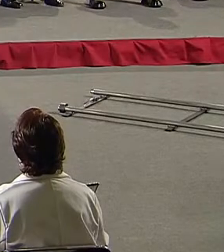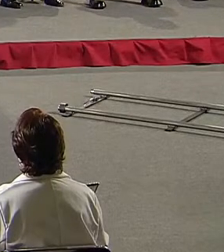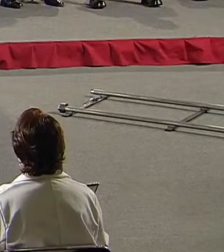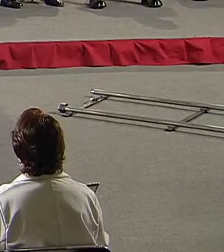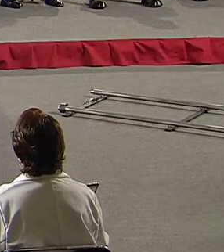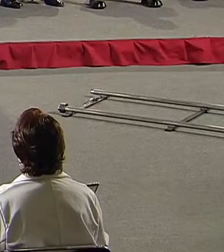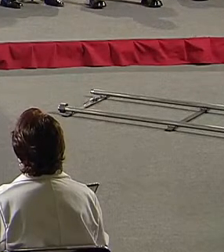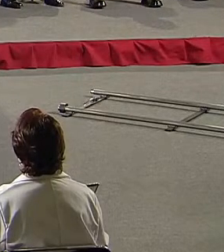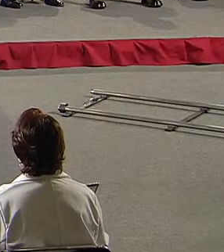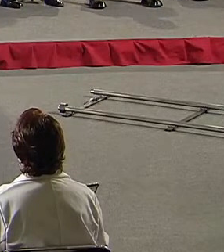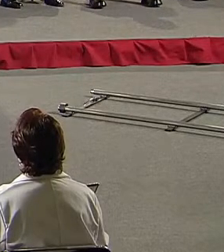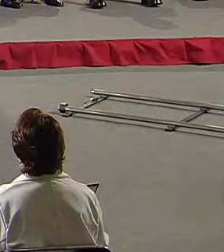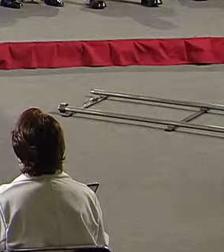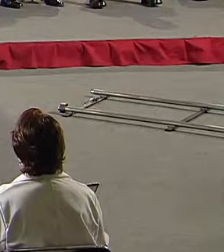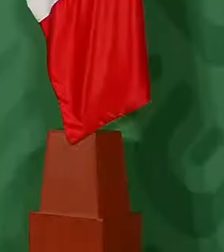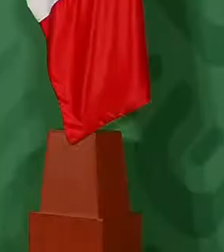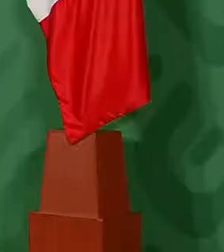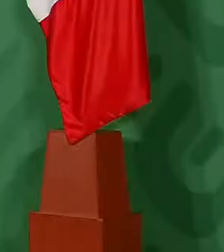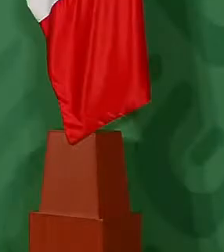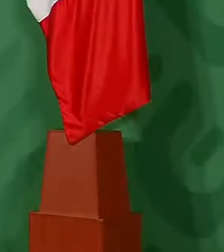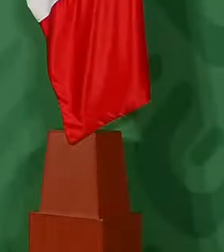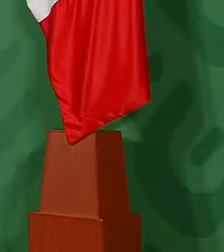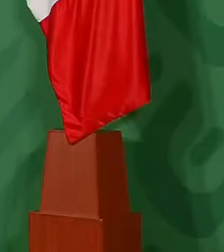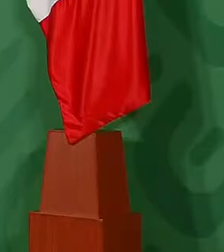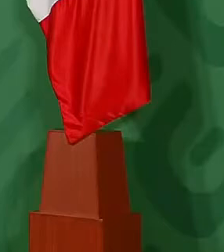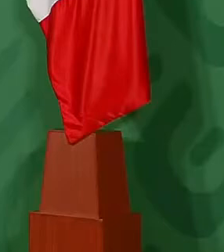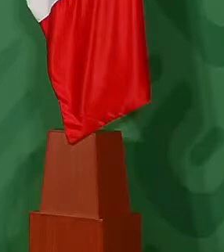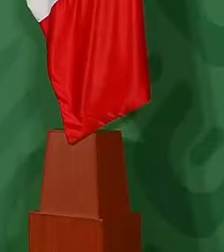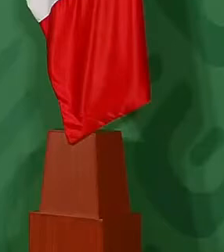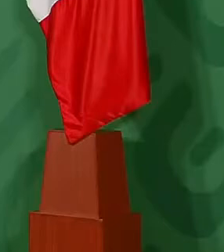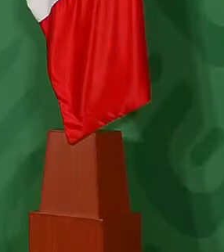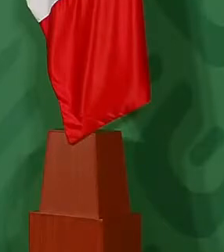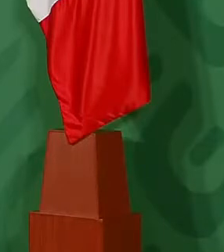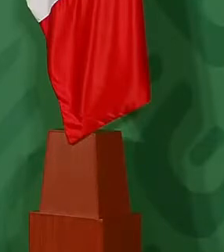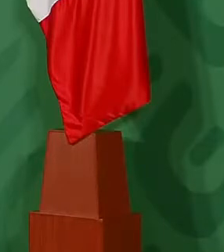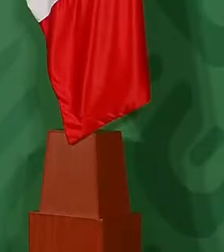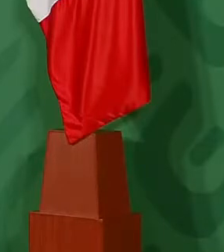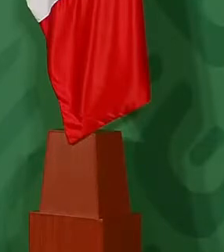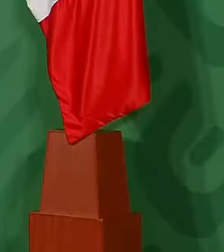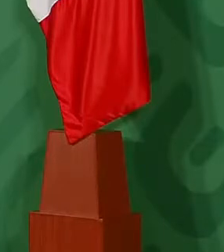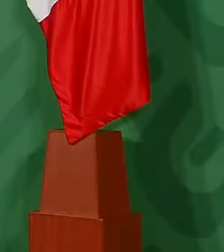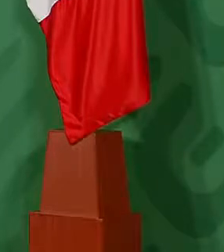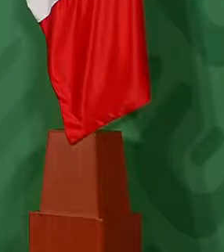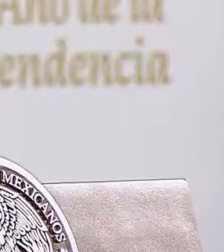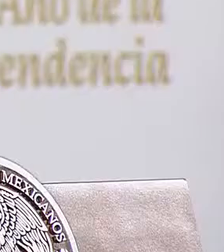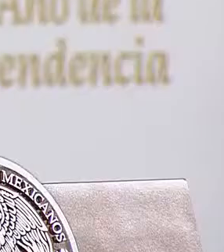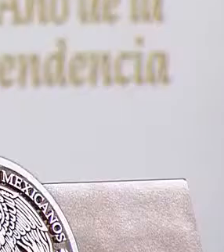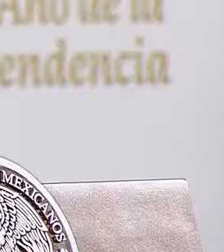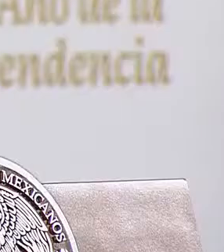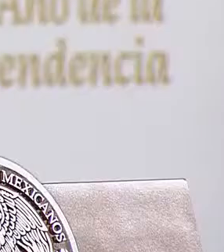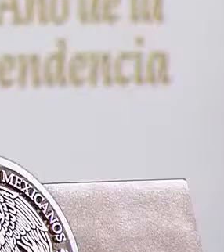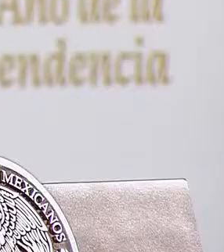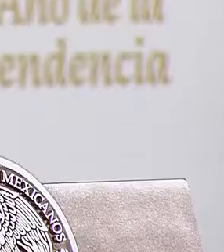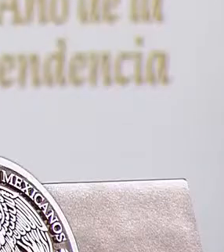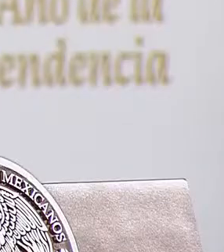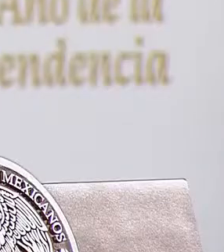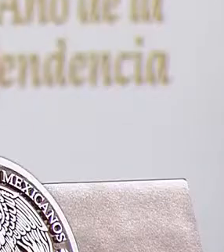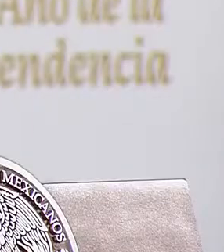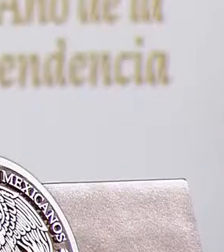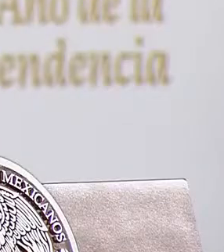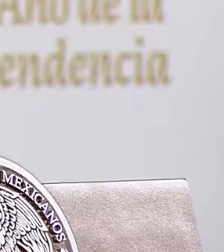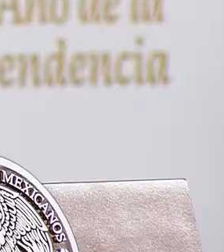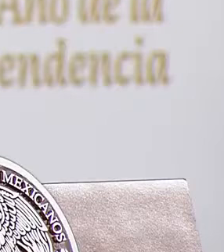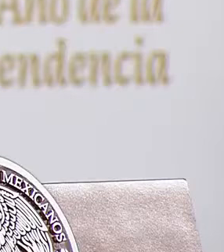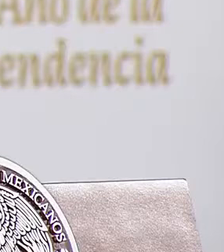y seguiremos buscando inmunizar a toda la población adulta de México. mientras que vemos que la epidemia empieza a tener